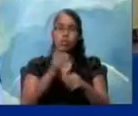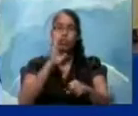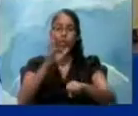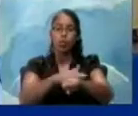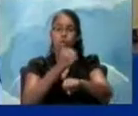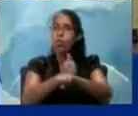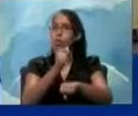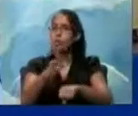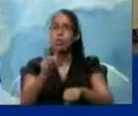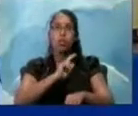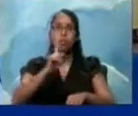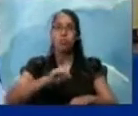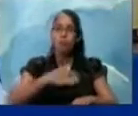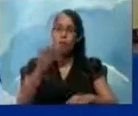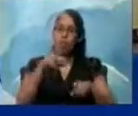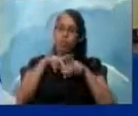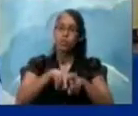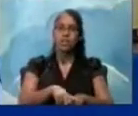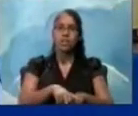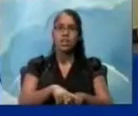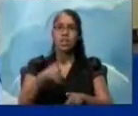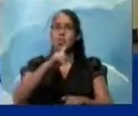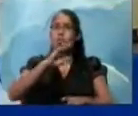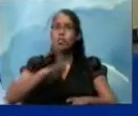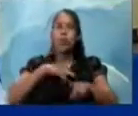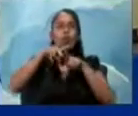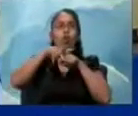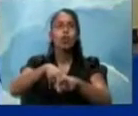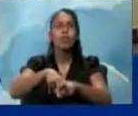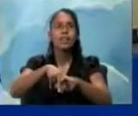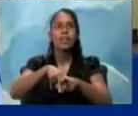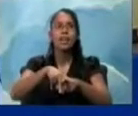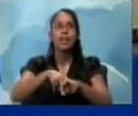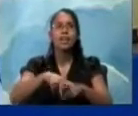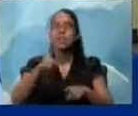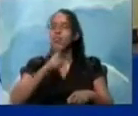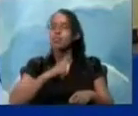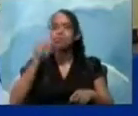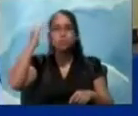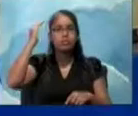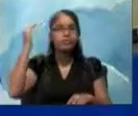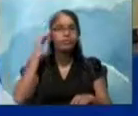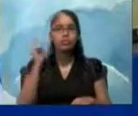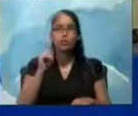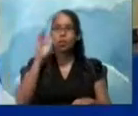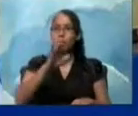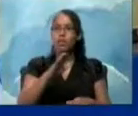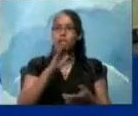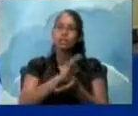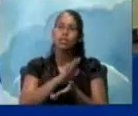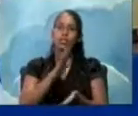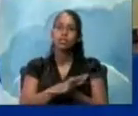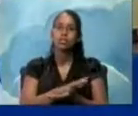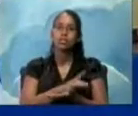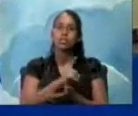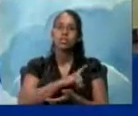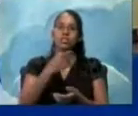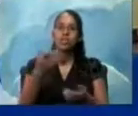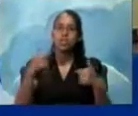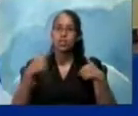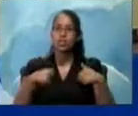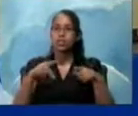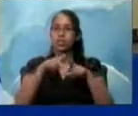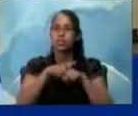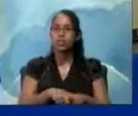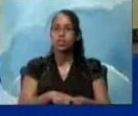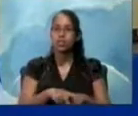lo puedo condenar, yo no lo puedo condenar. Mi conciencia no va a estar tranquila de que yo condene